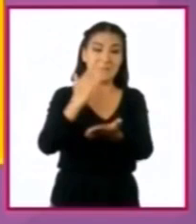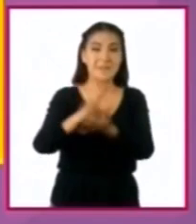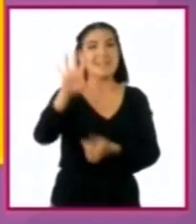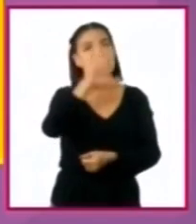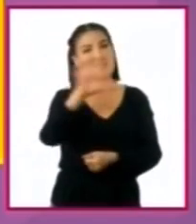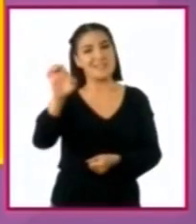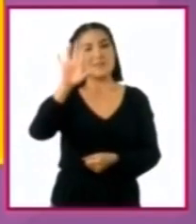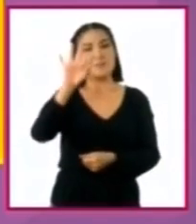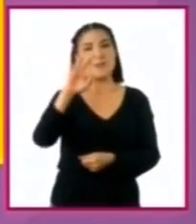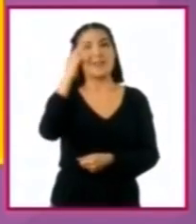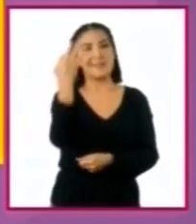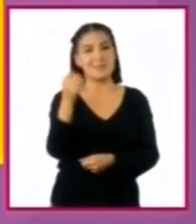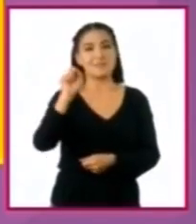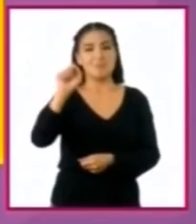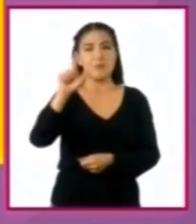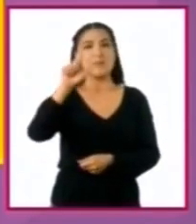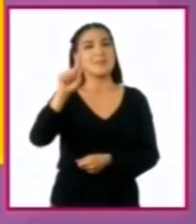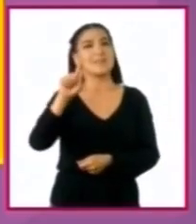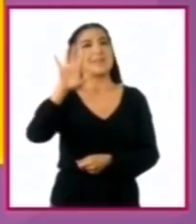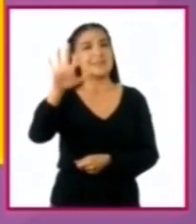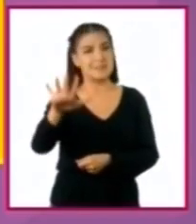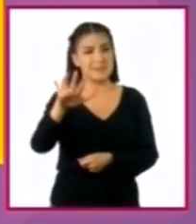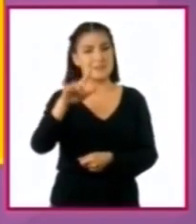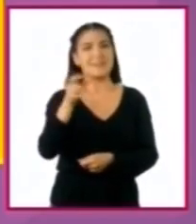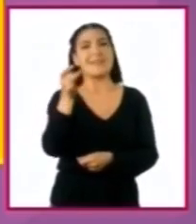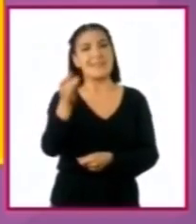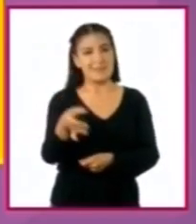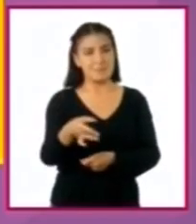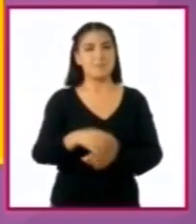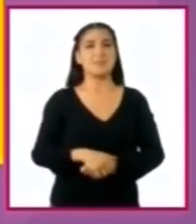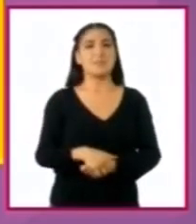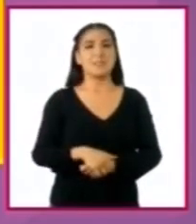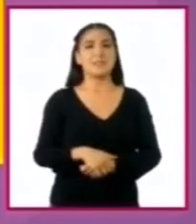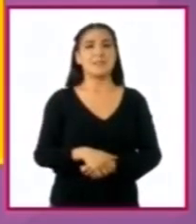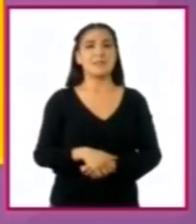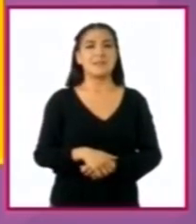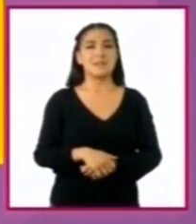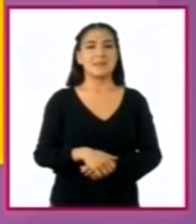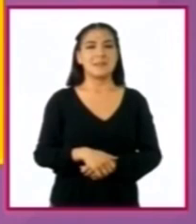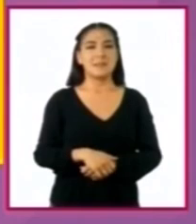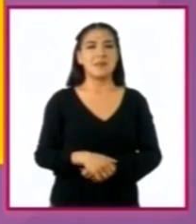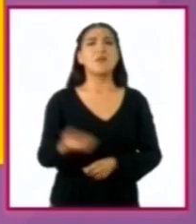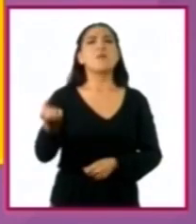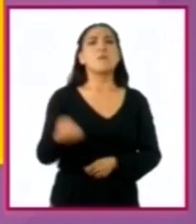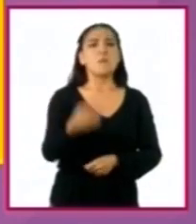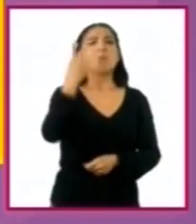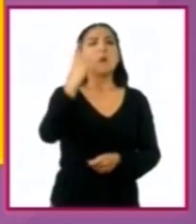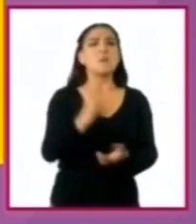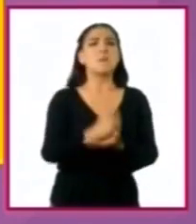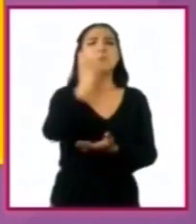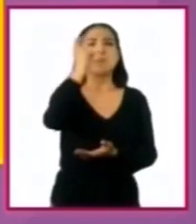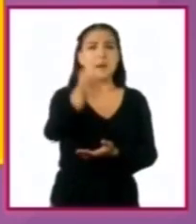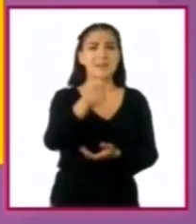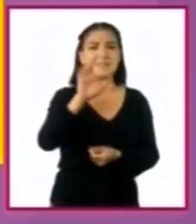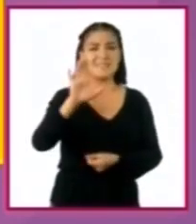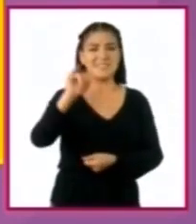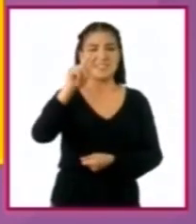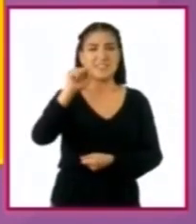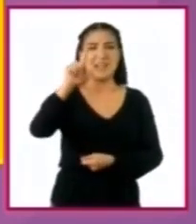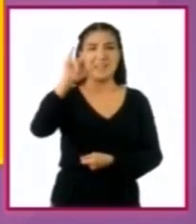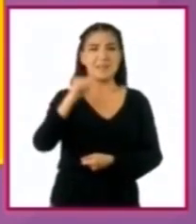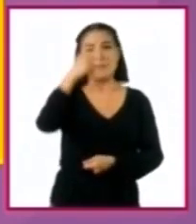de 543 pesos con 75 centavos. ¿Cuánto pagará Citlali en total al